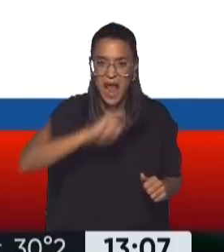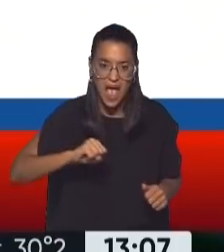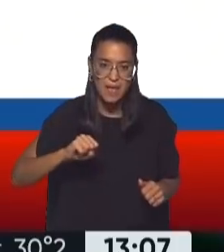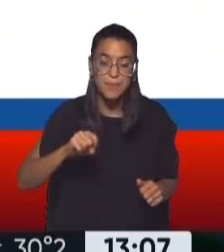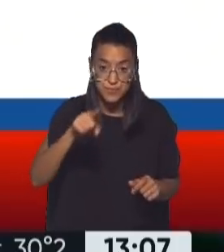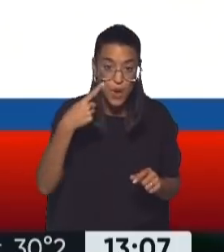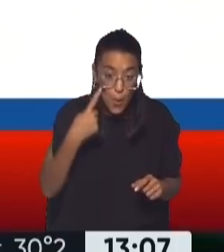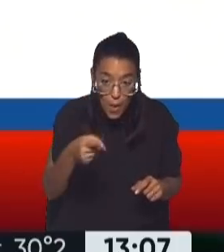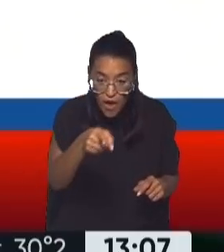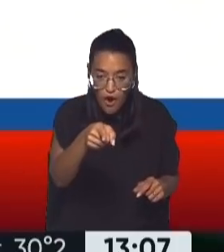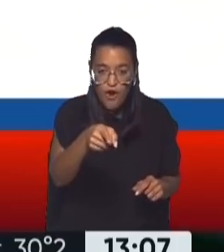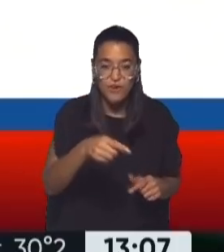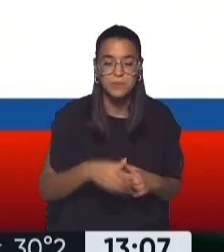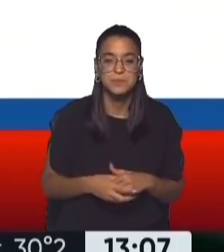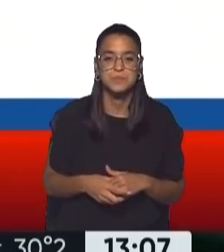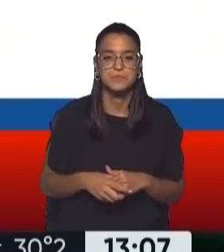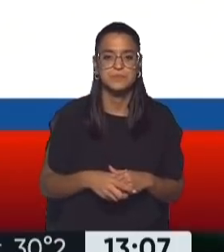que lo ve acá el flaco.